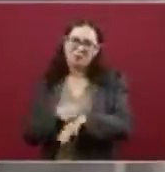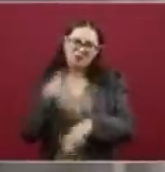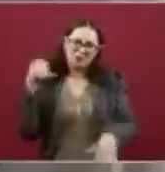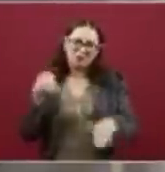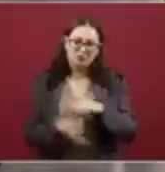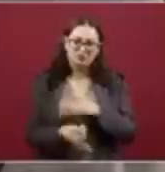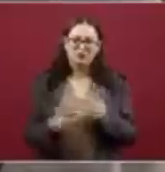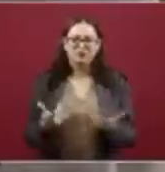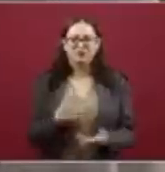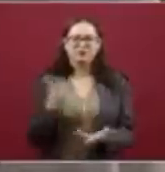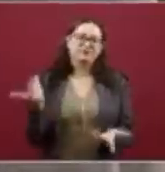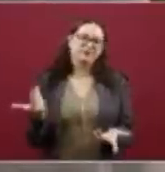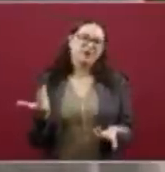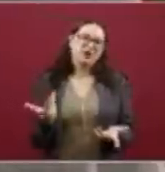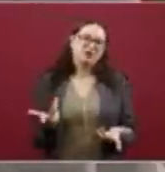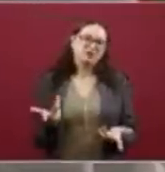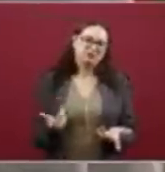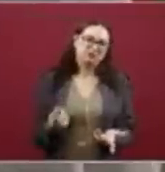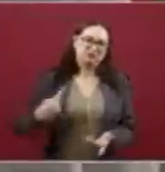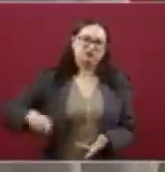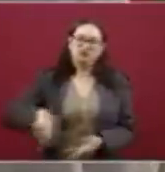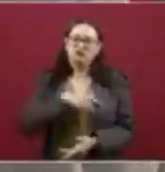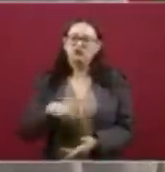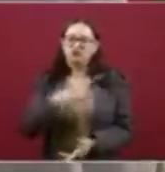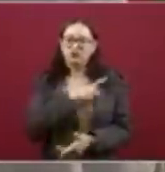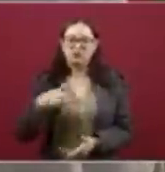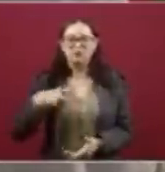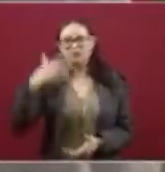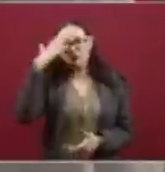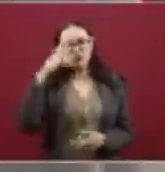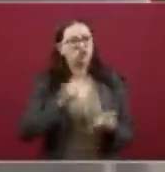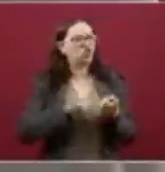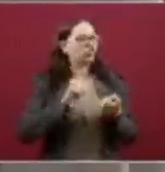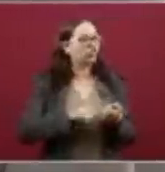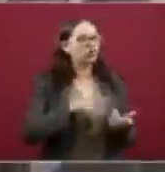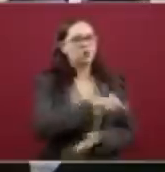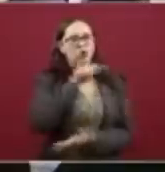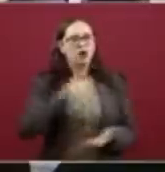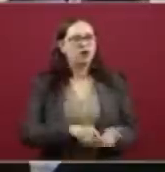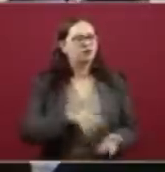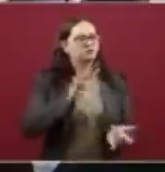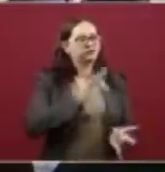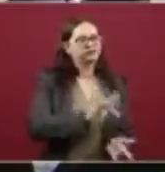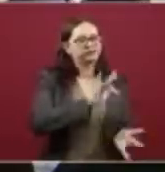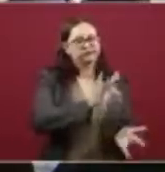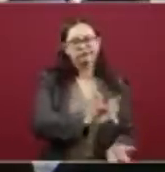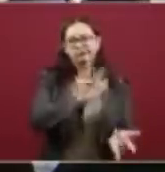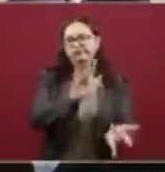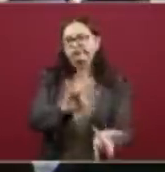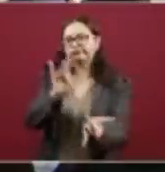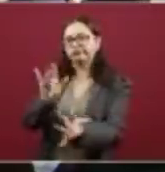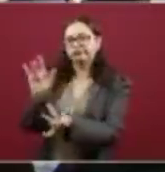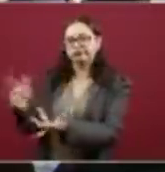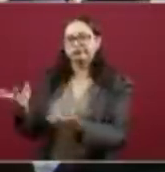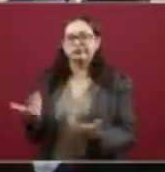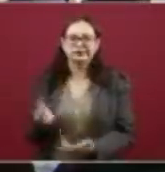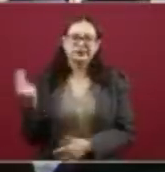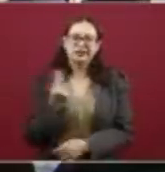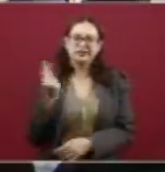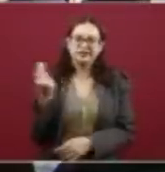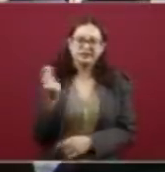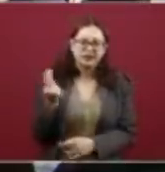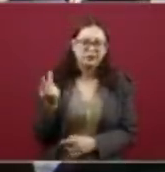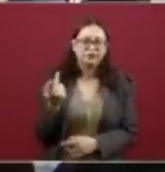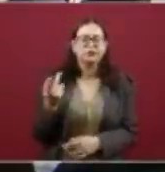pues tenemos que saber dónde están. Y son de los temas que tendremos que analizar, porque las